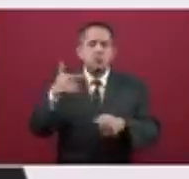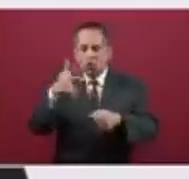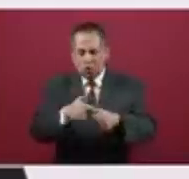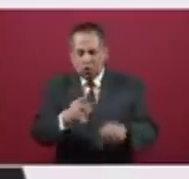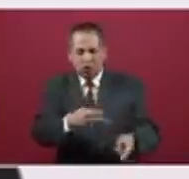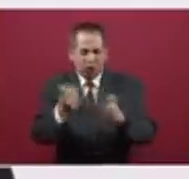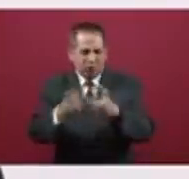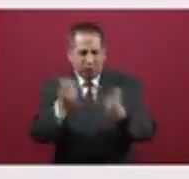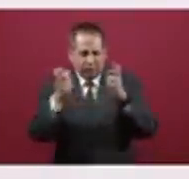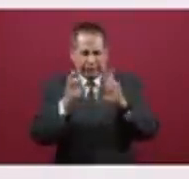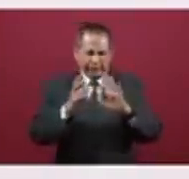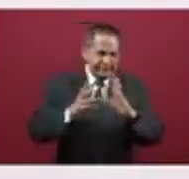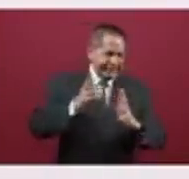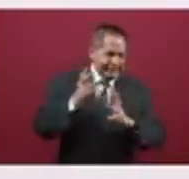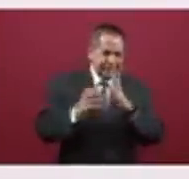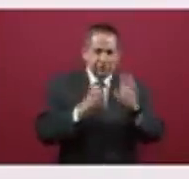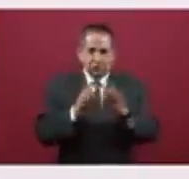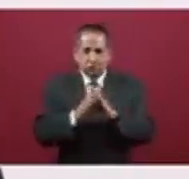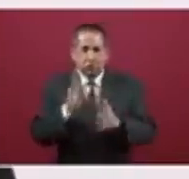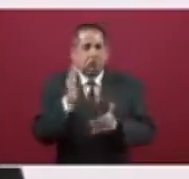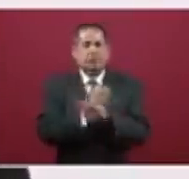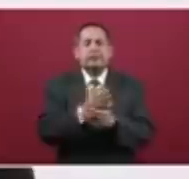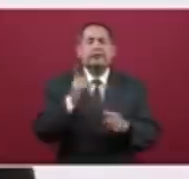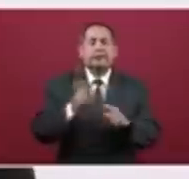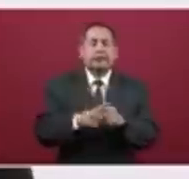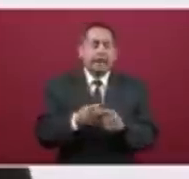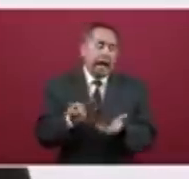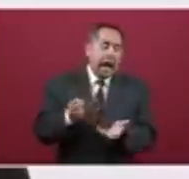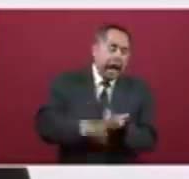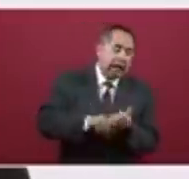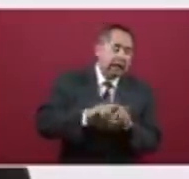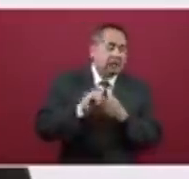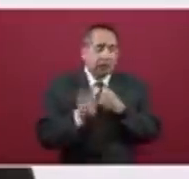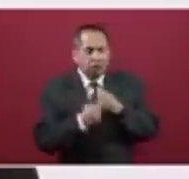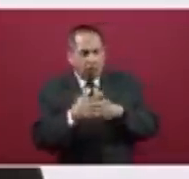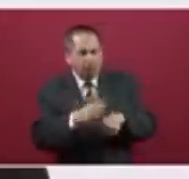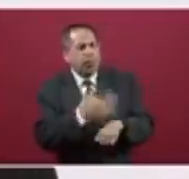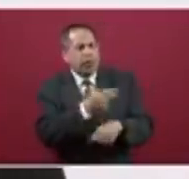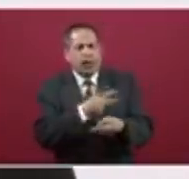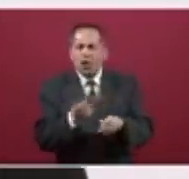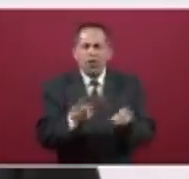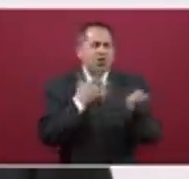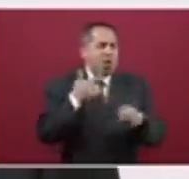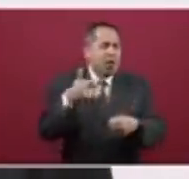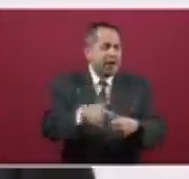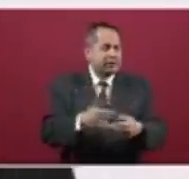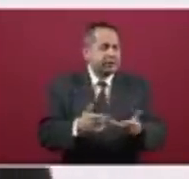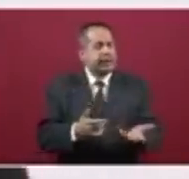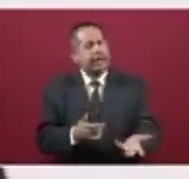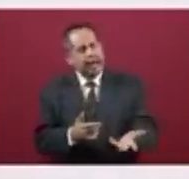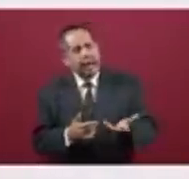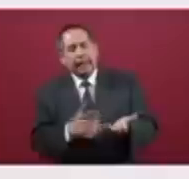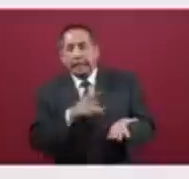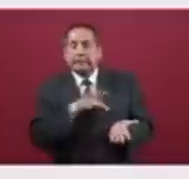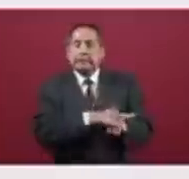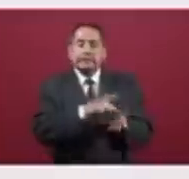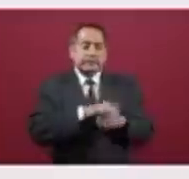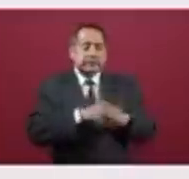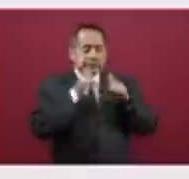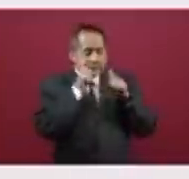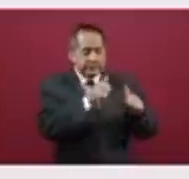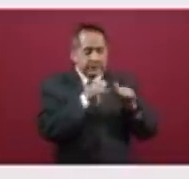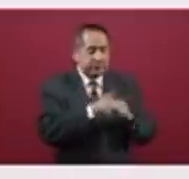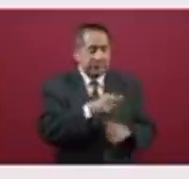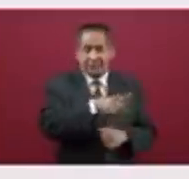enfrentamos el fenómeno delictivo atendiendo las causas y garantizando los derechos sociales de la gente que por